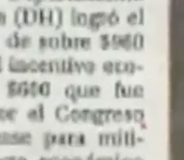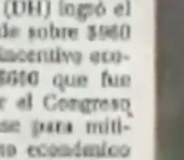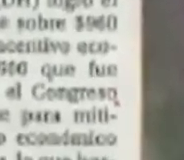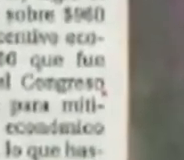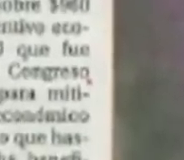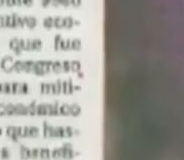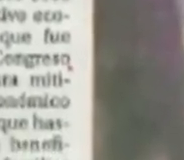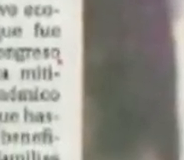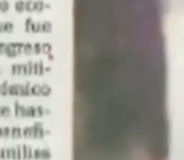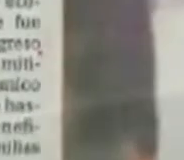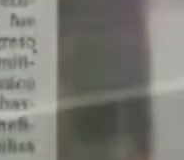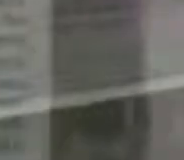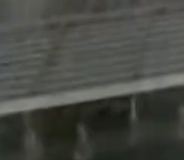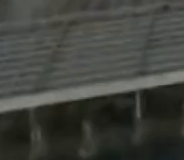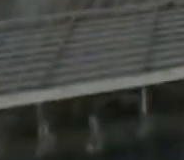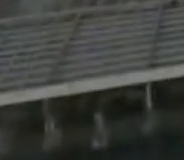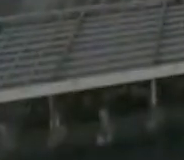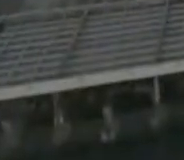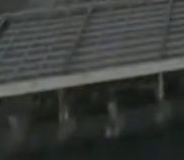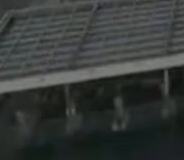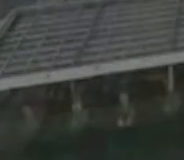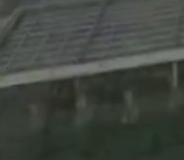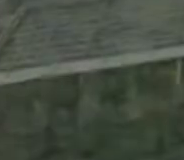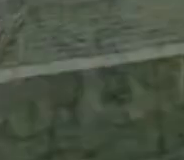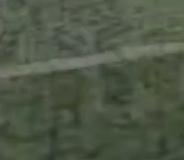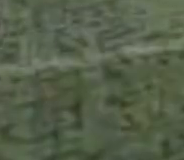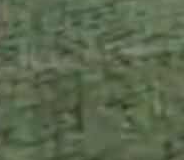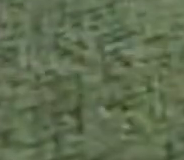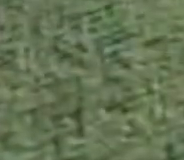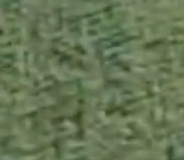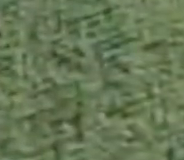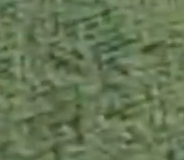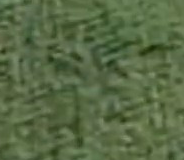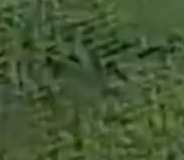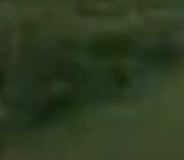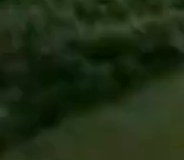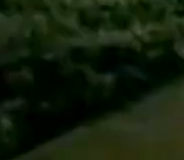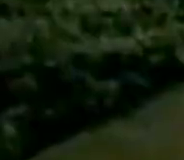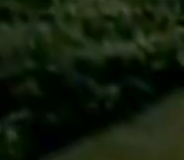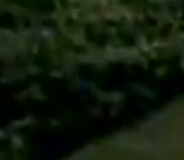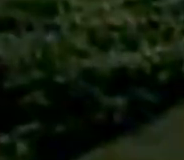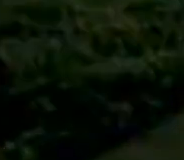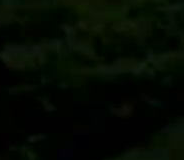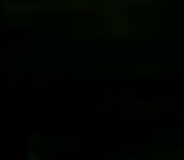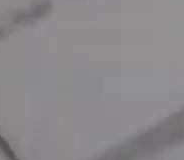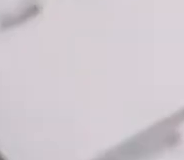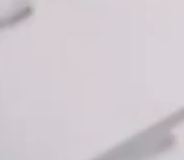fue punta de lanza para que se ejecutara el programa de ayudas más abarcador de la historia.